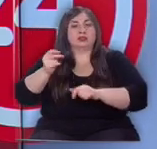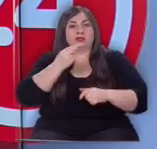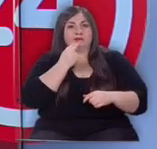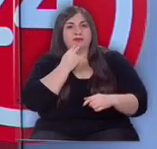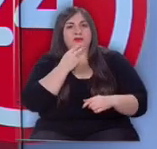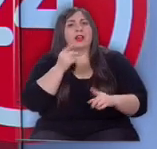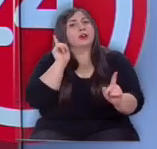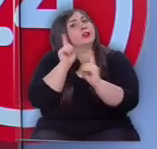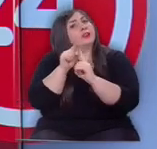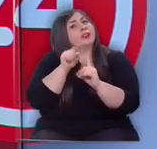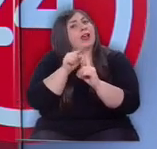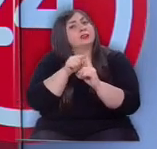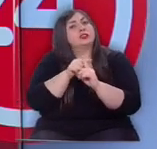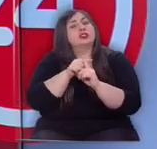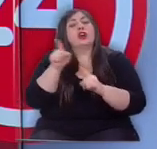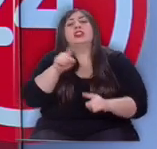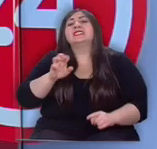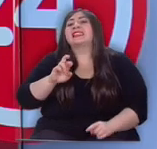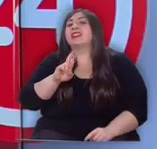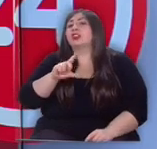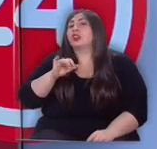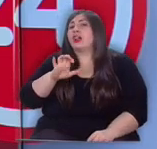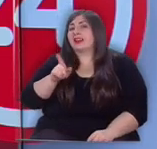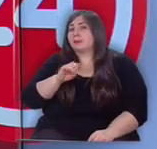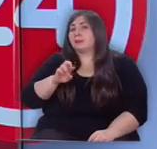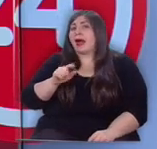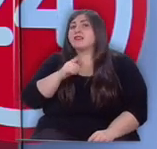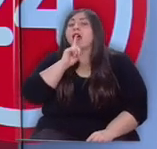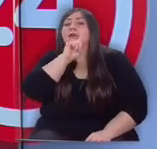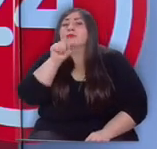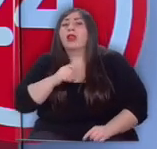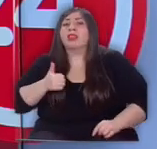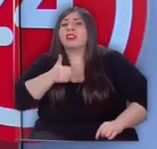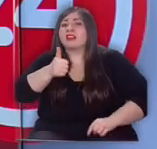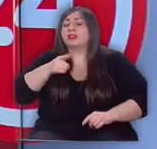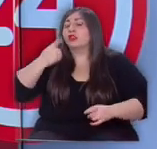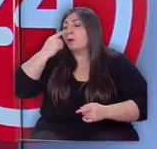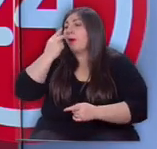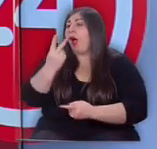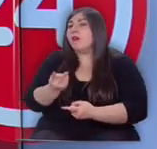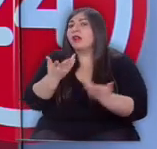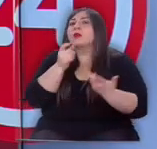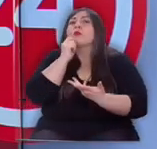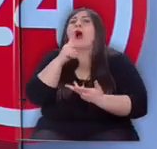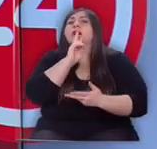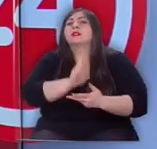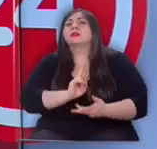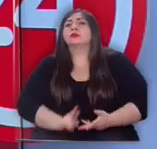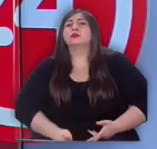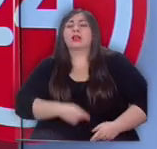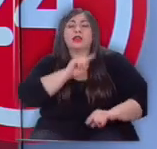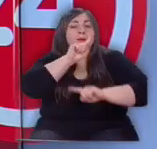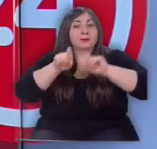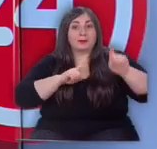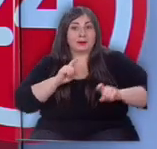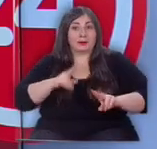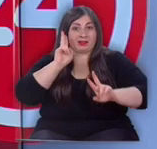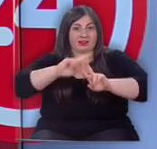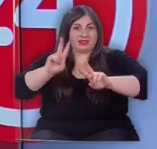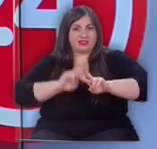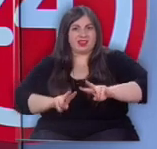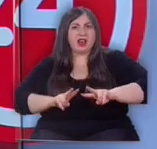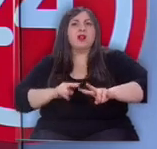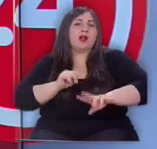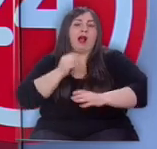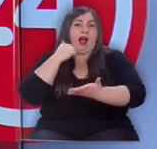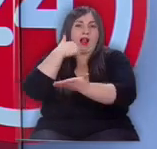Estamos en contacto con Sergio España, director de Consulta Subjetiva, junto a nosotros para analizar algunos de los resultados de este panel realizado a los